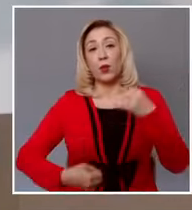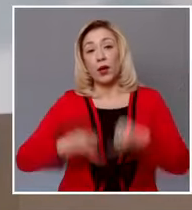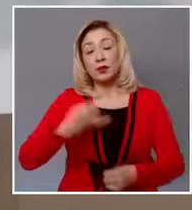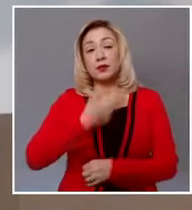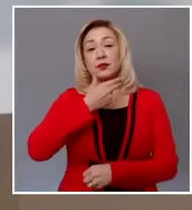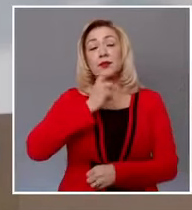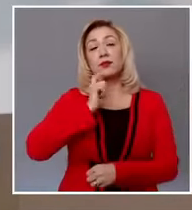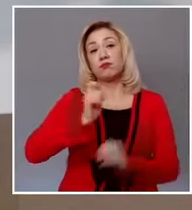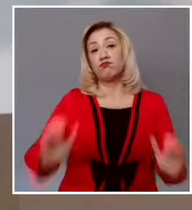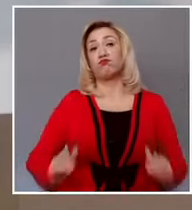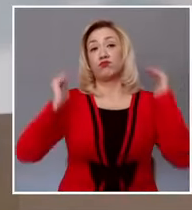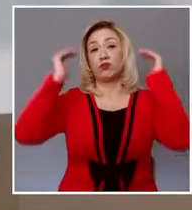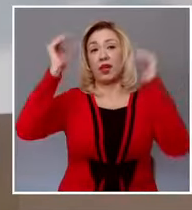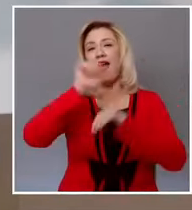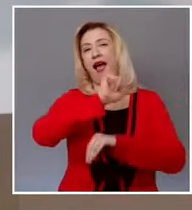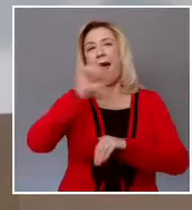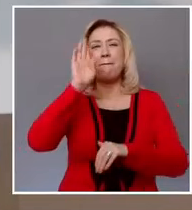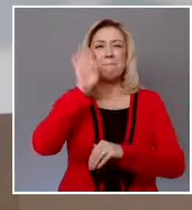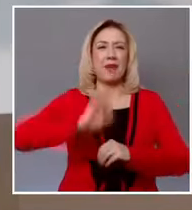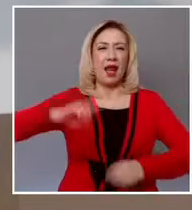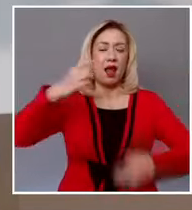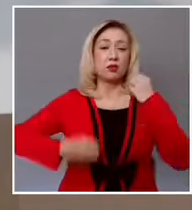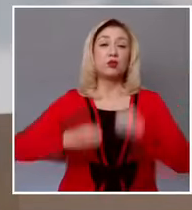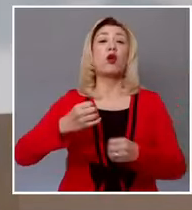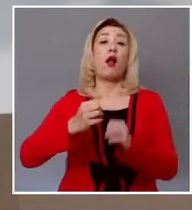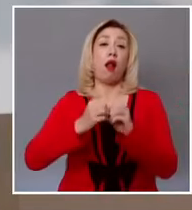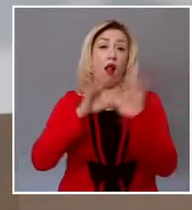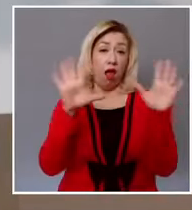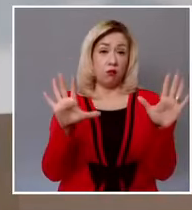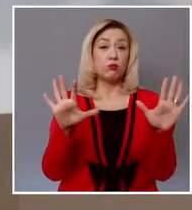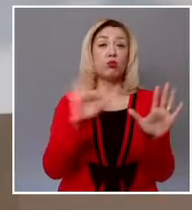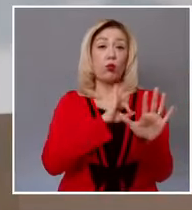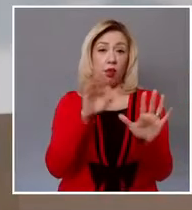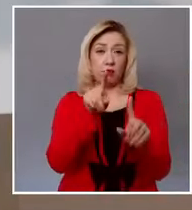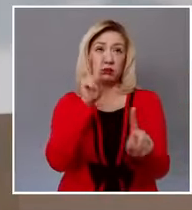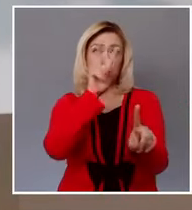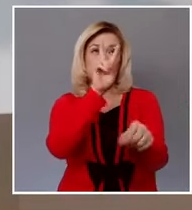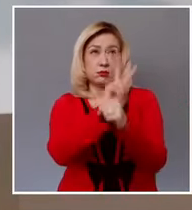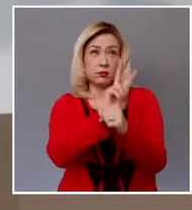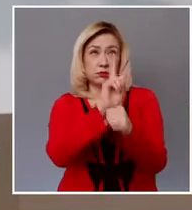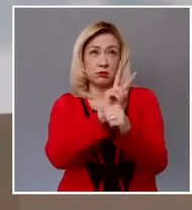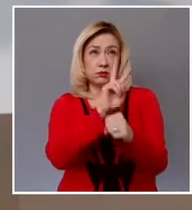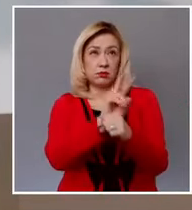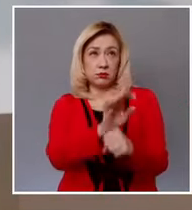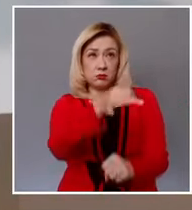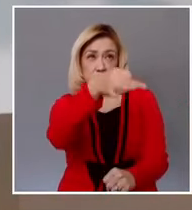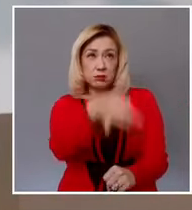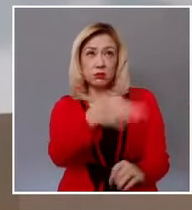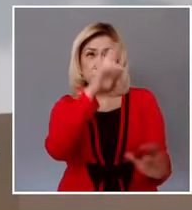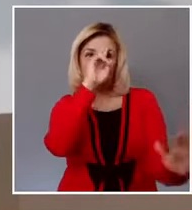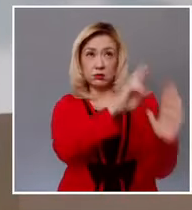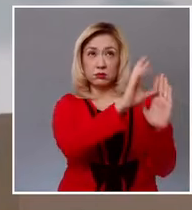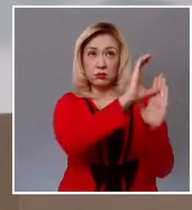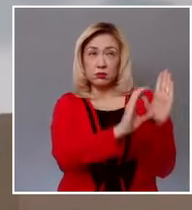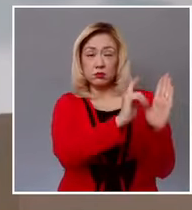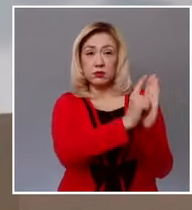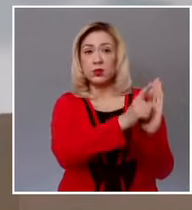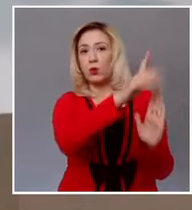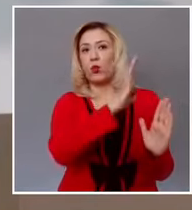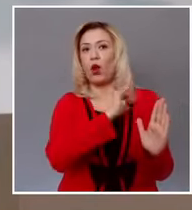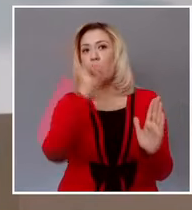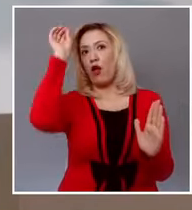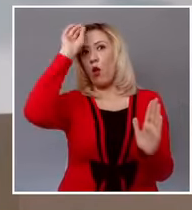sujetan a un control racional y por tanto deben evitar la tentación de ver reflejados en la Constitución sus ideales de justicia. Deben